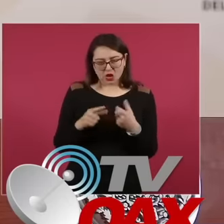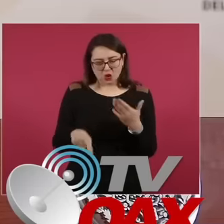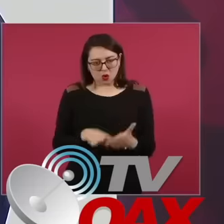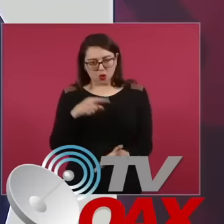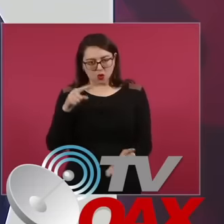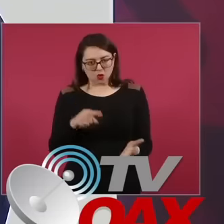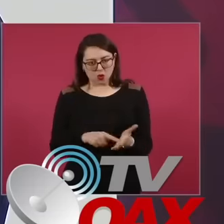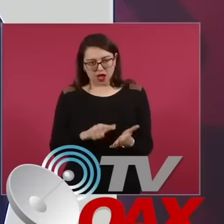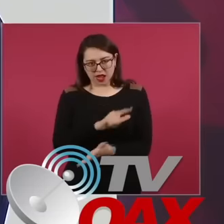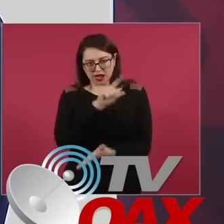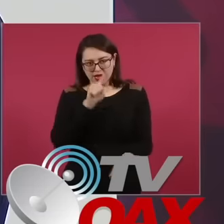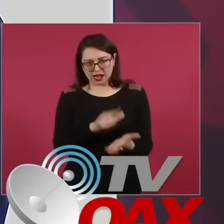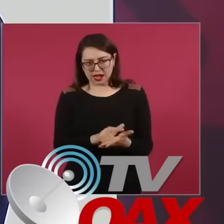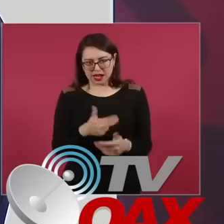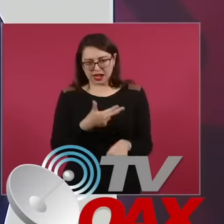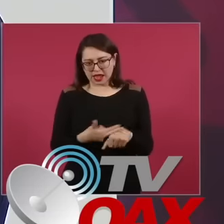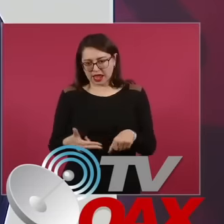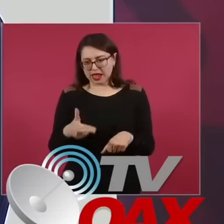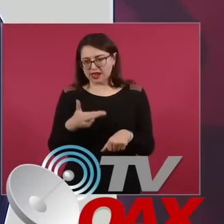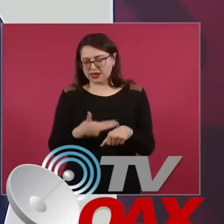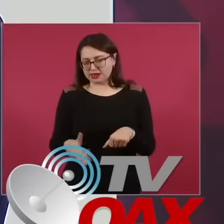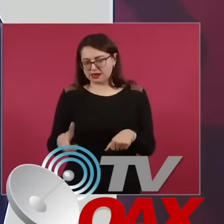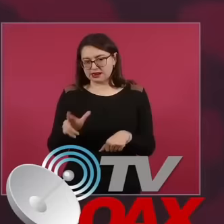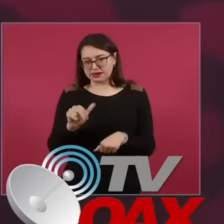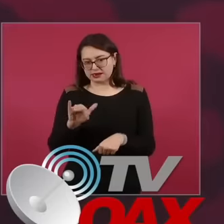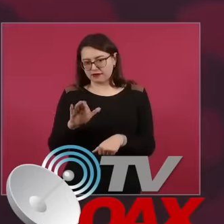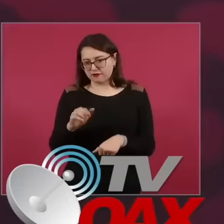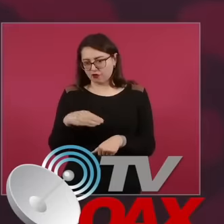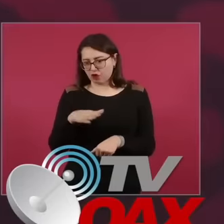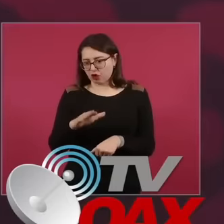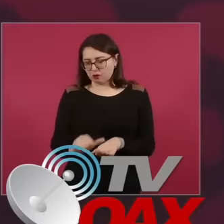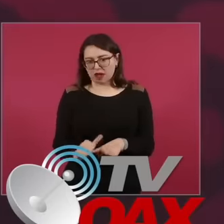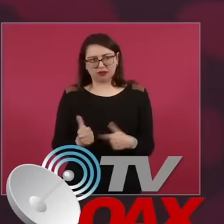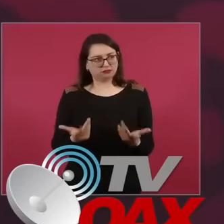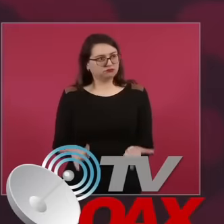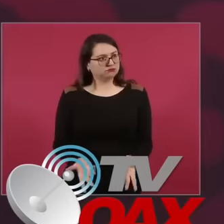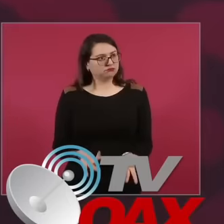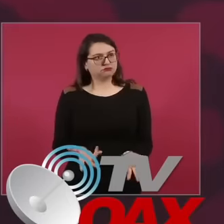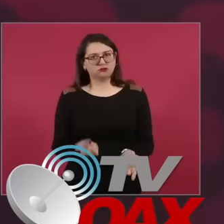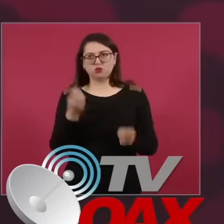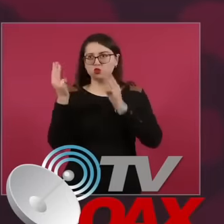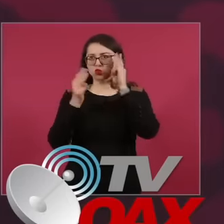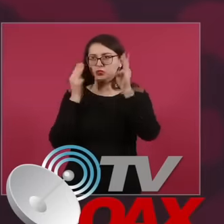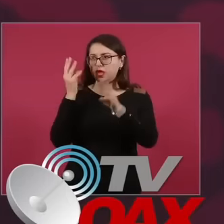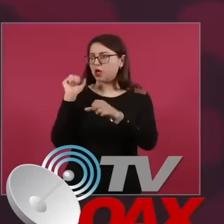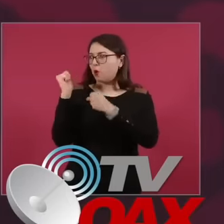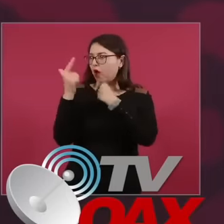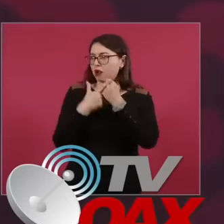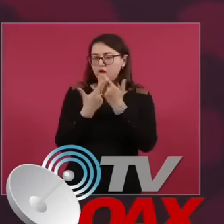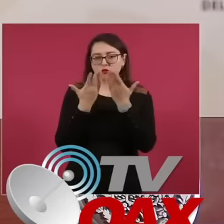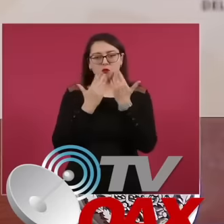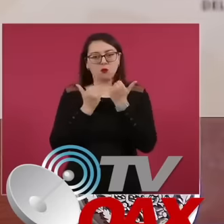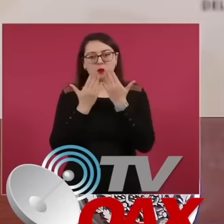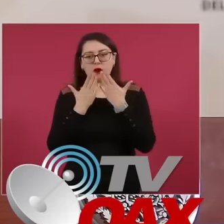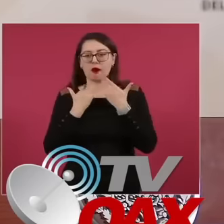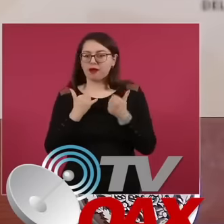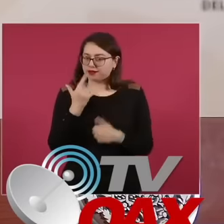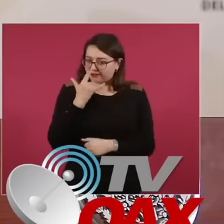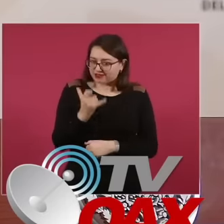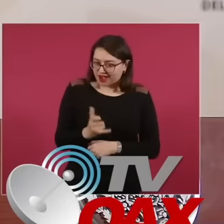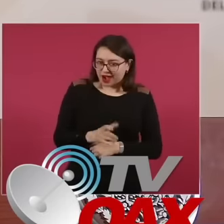dedicado a las leyes de reforma, que fueron muy importantes.